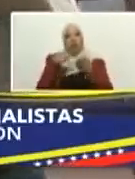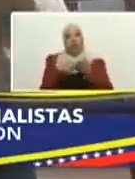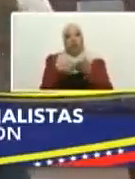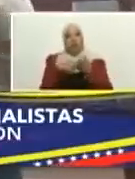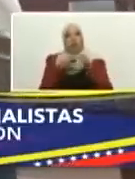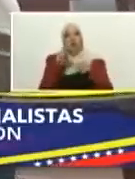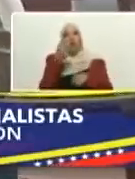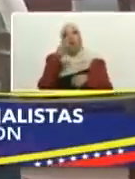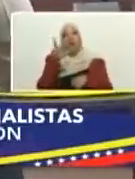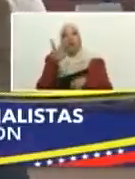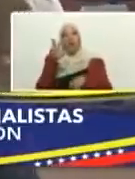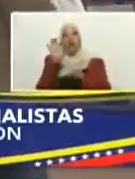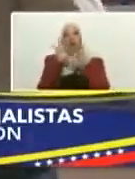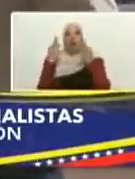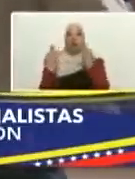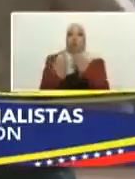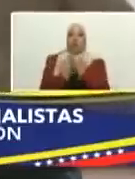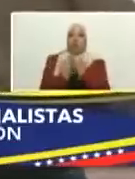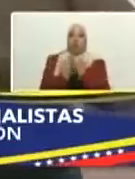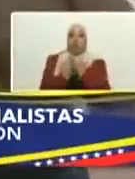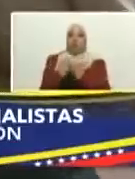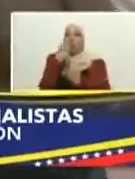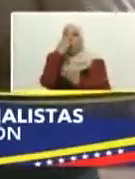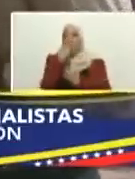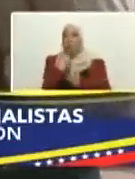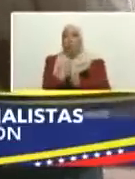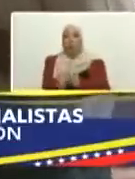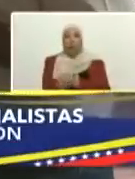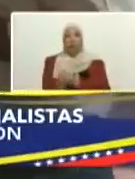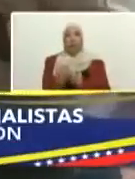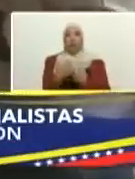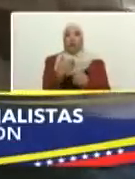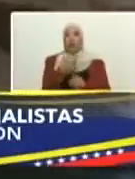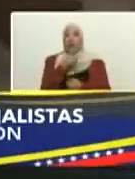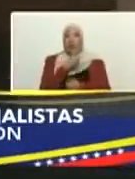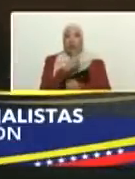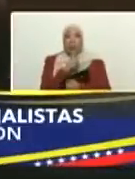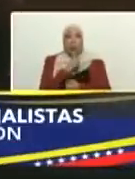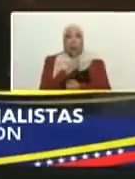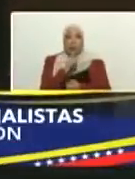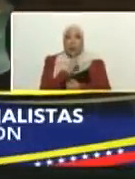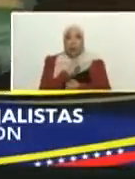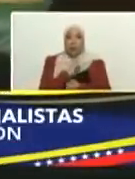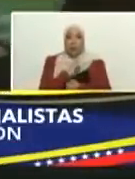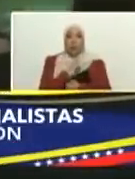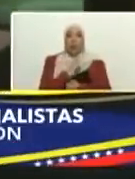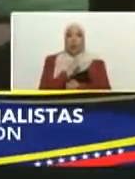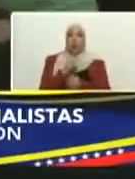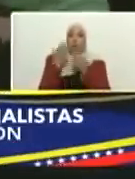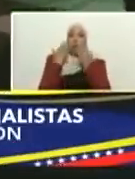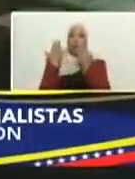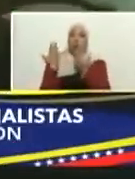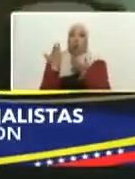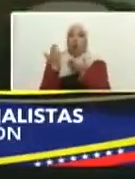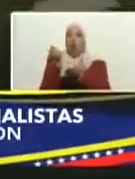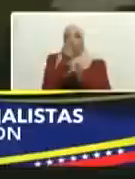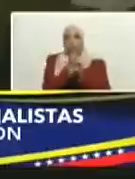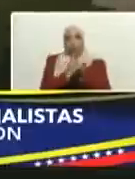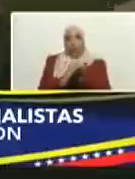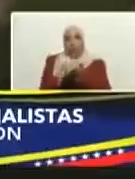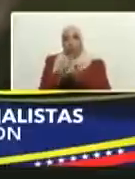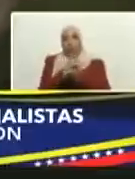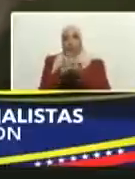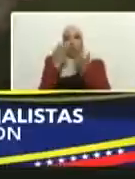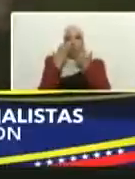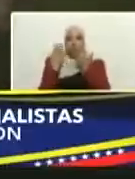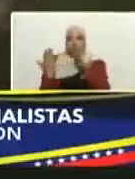113 familias que están en pobreza extrema. Esta es nuestra, nuestra maqueta, aquí tenemos la